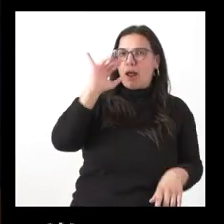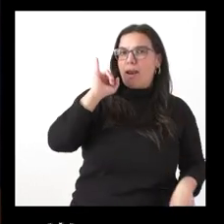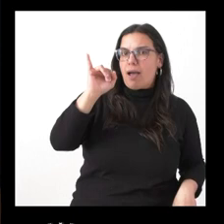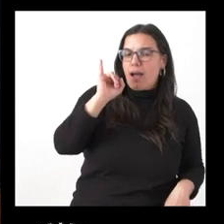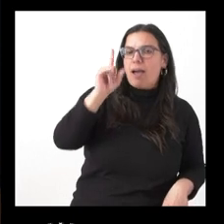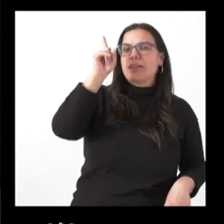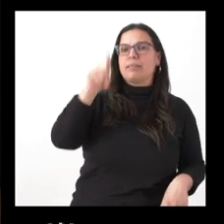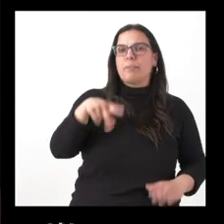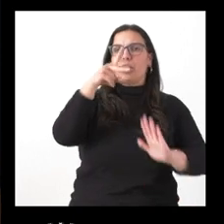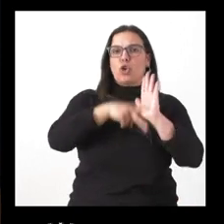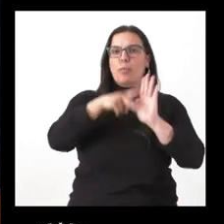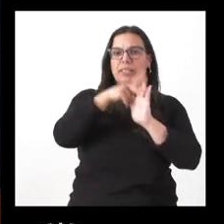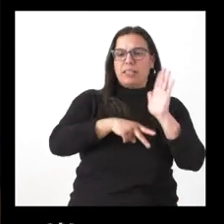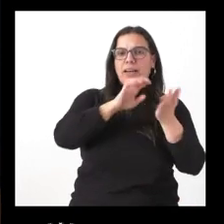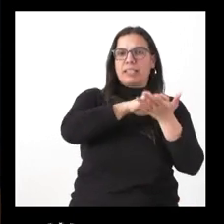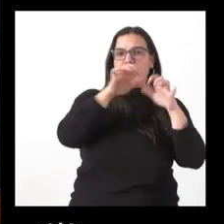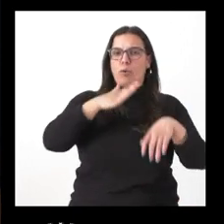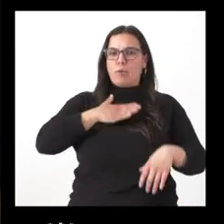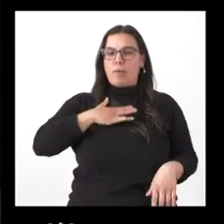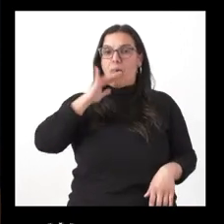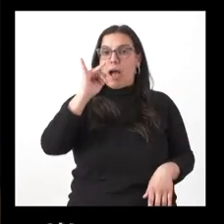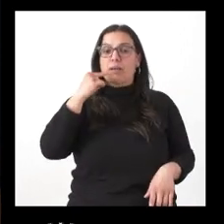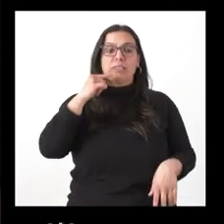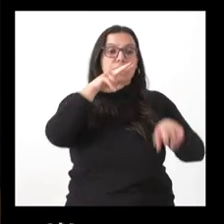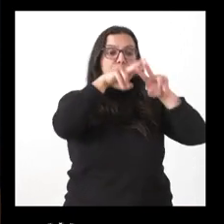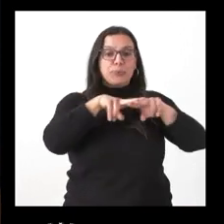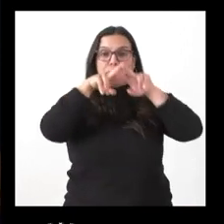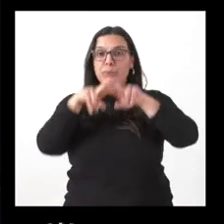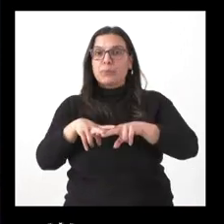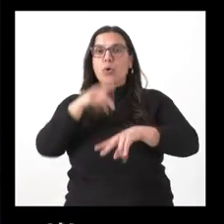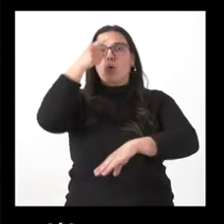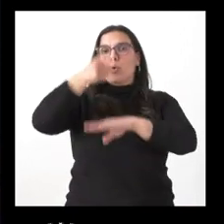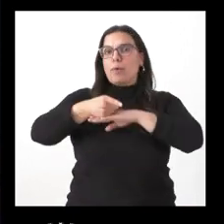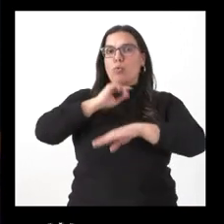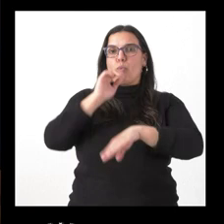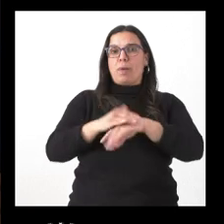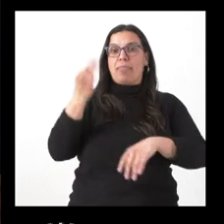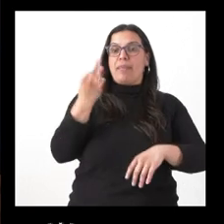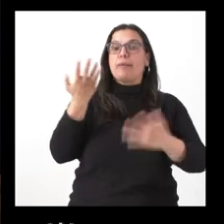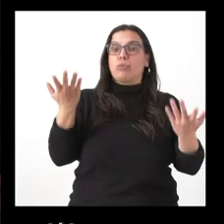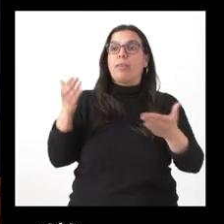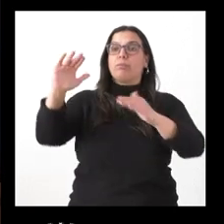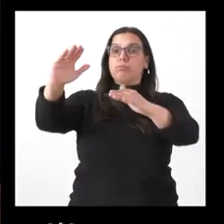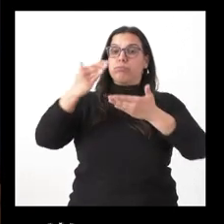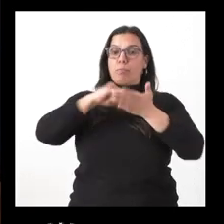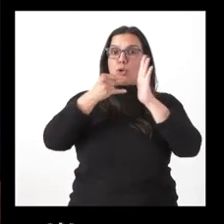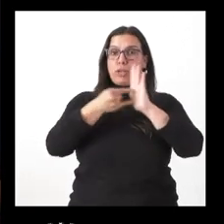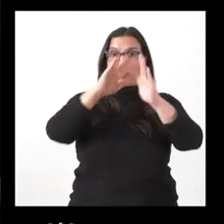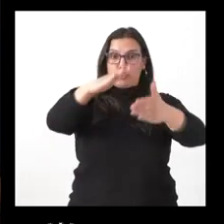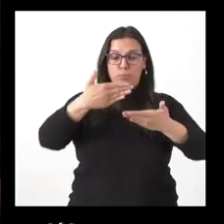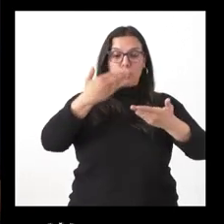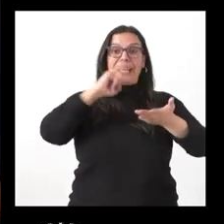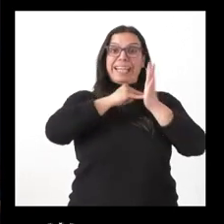de carácter autonómico que lo desarrolla y es la que es de obligado cumplimiento y por tanto serán los técnicos los que evalúen si estos proyectos se